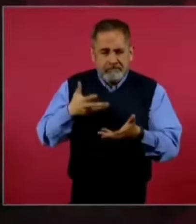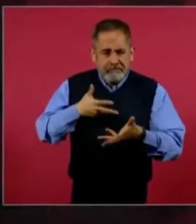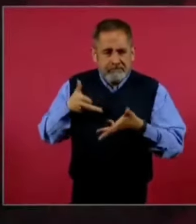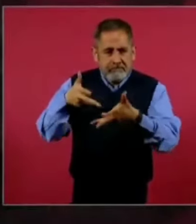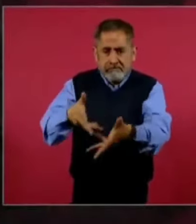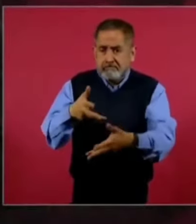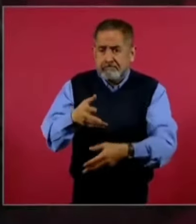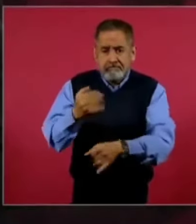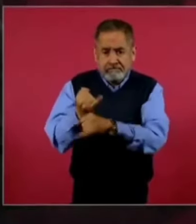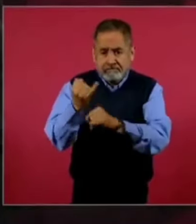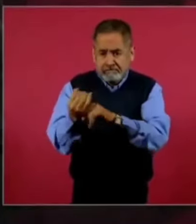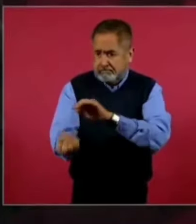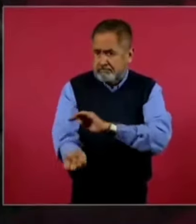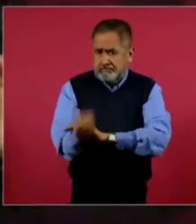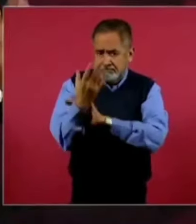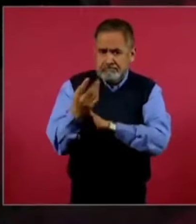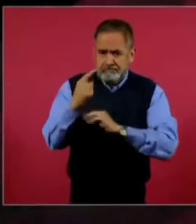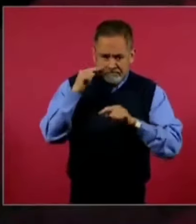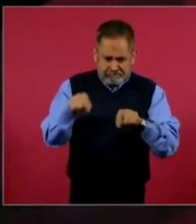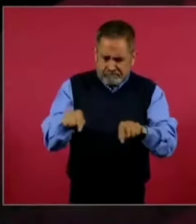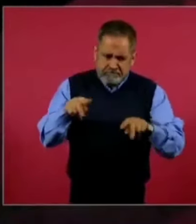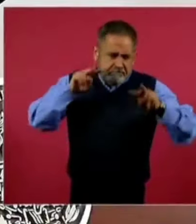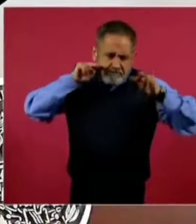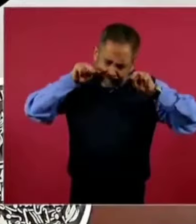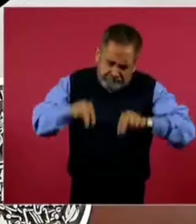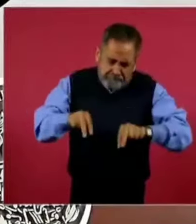redes porque lo subimos